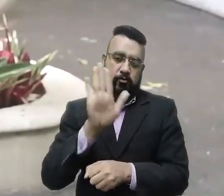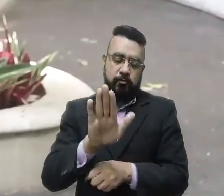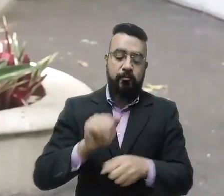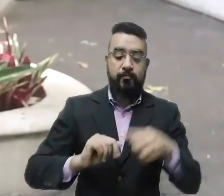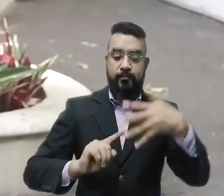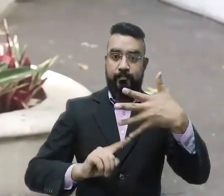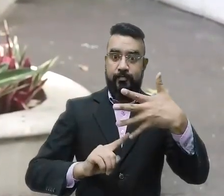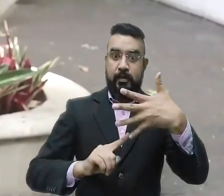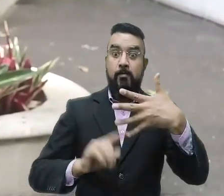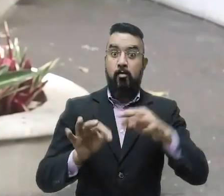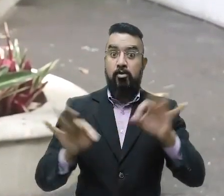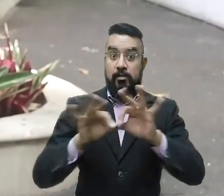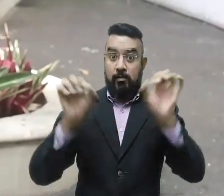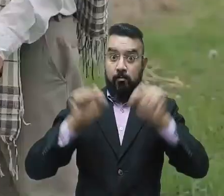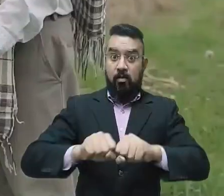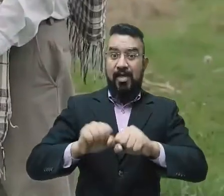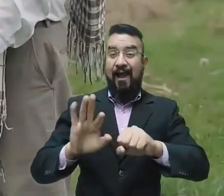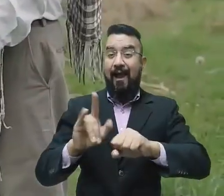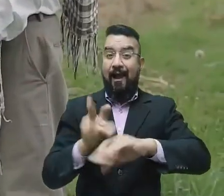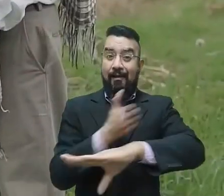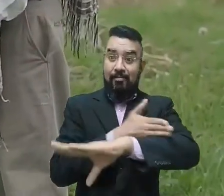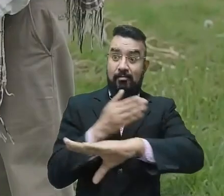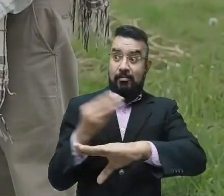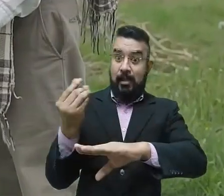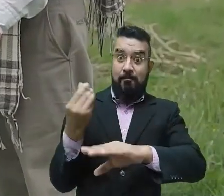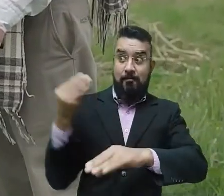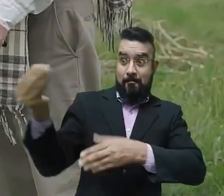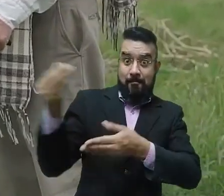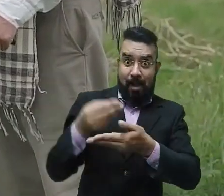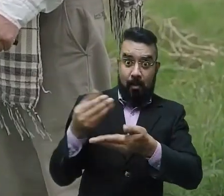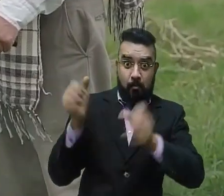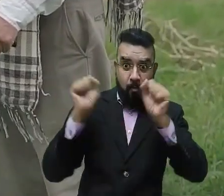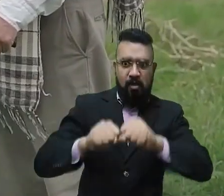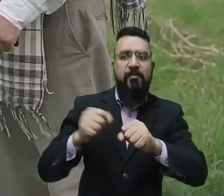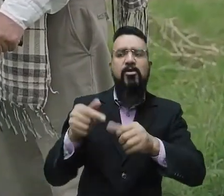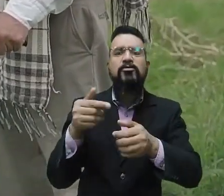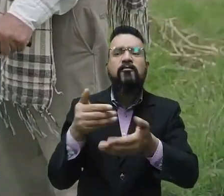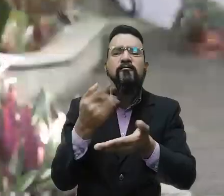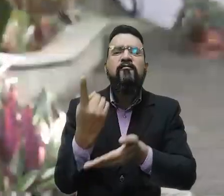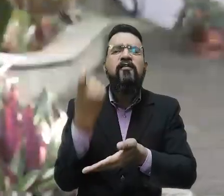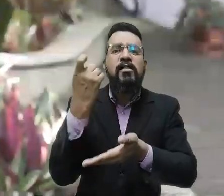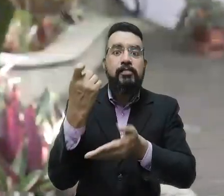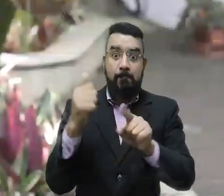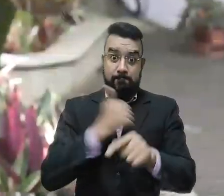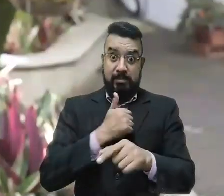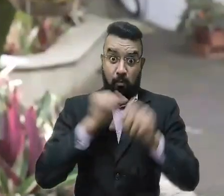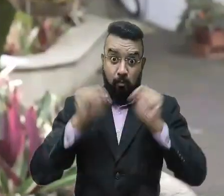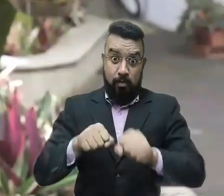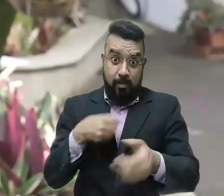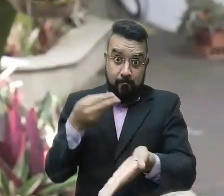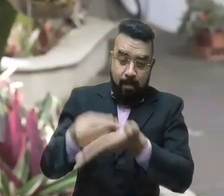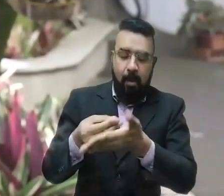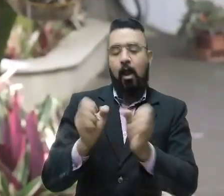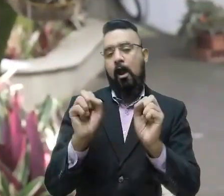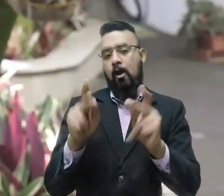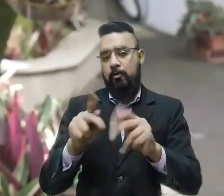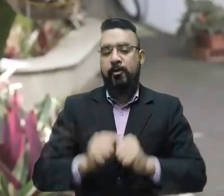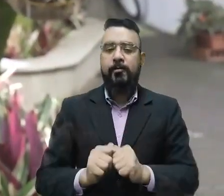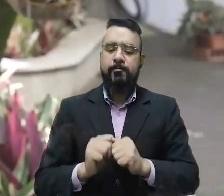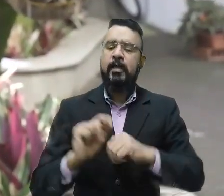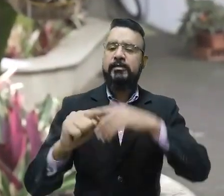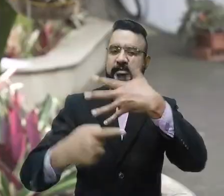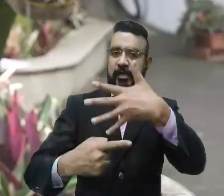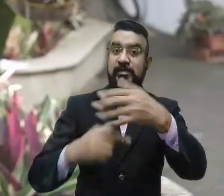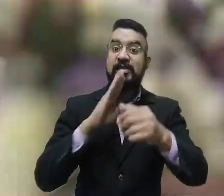Tener capacidad de pago del valor restante de la cuota inicial del proyecto. 6. El grupo familiar no debe superar los